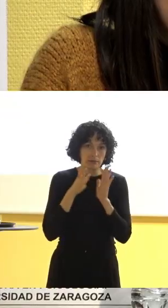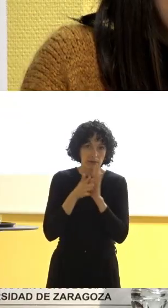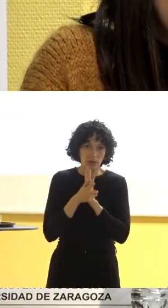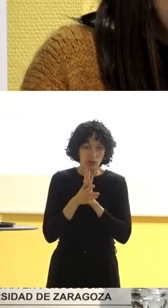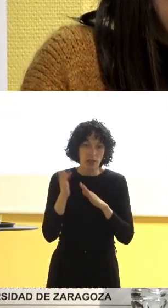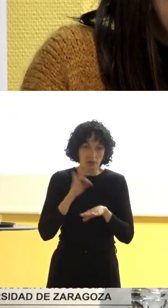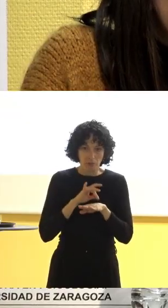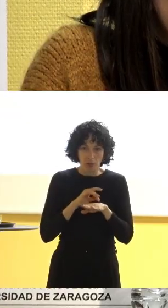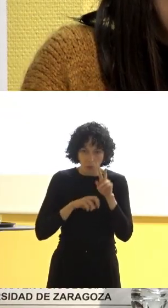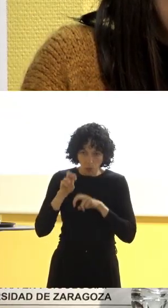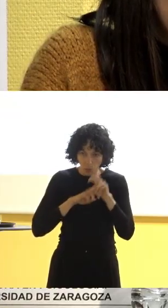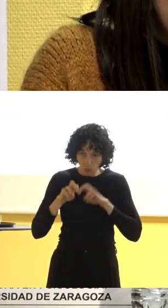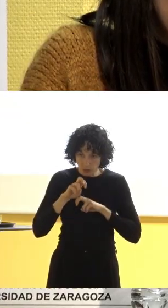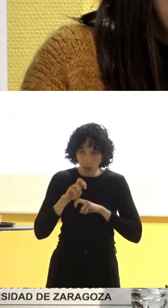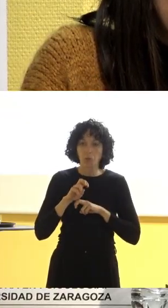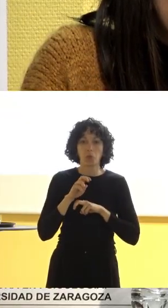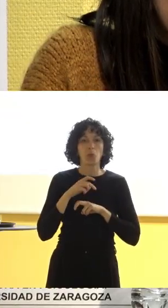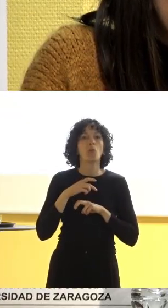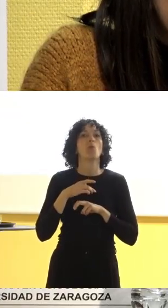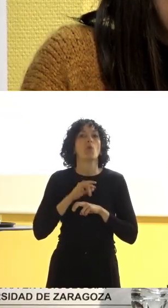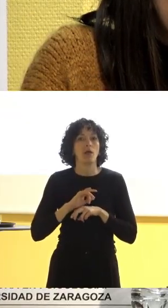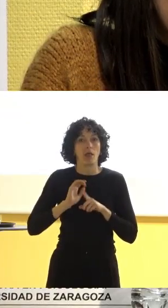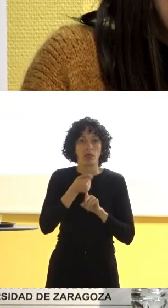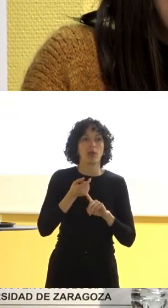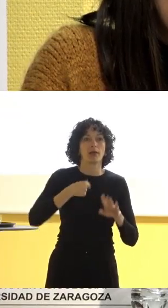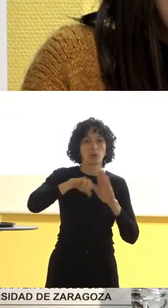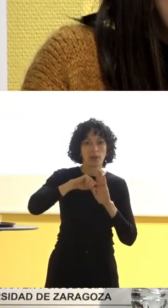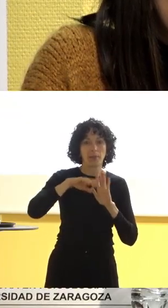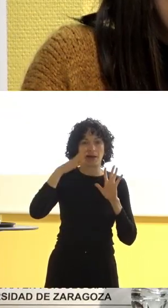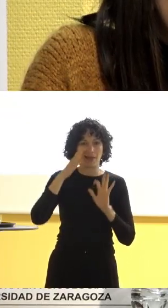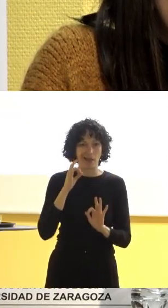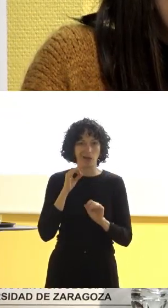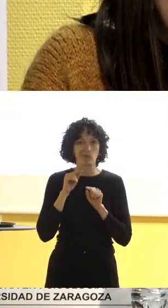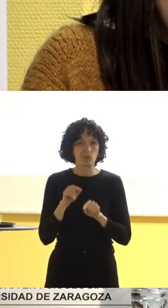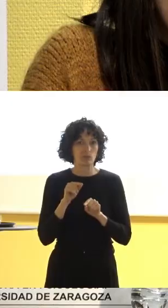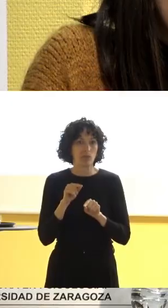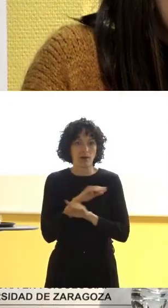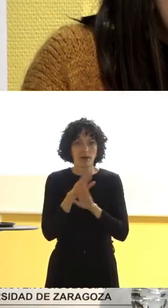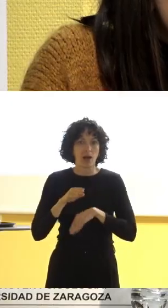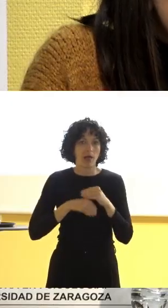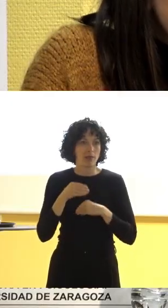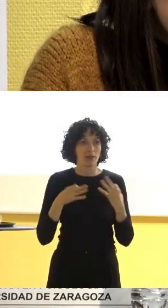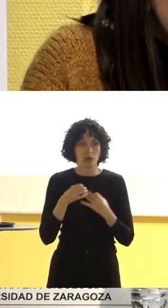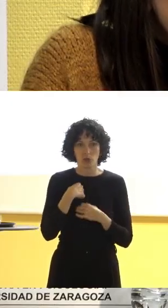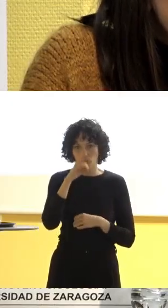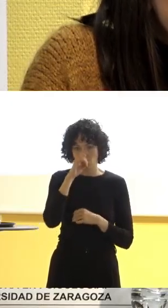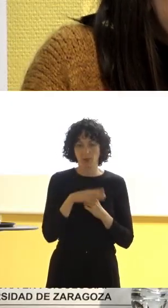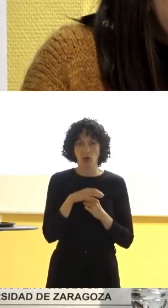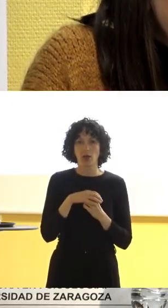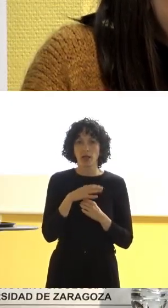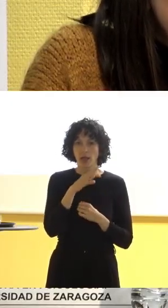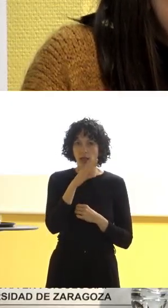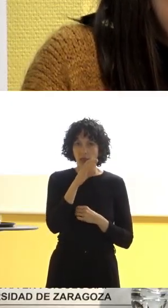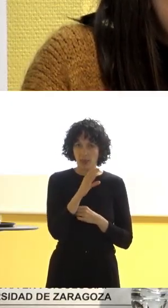y te puedes inscribir. Pero realmente no sé lo que realizan al final. ¿Pero es un CESUR? O